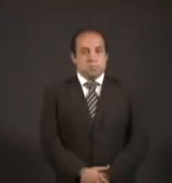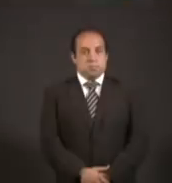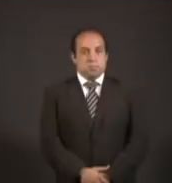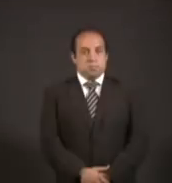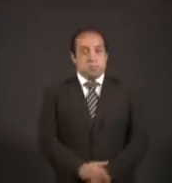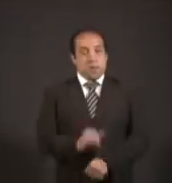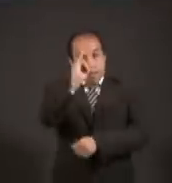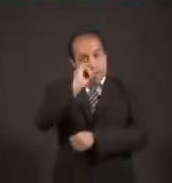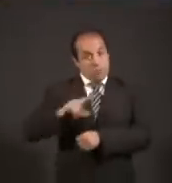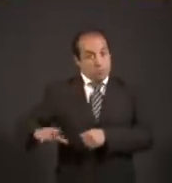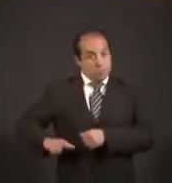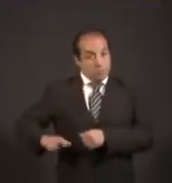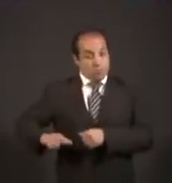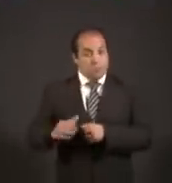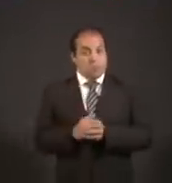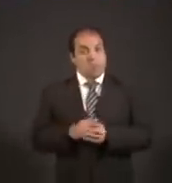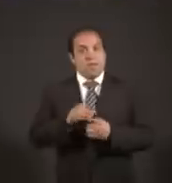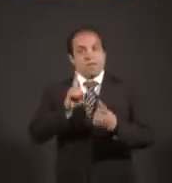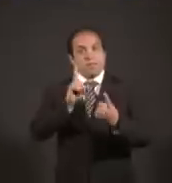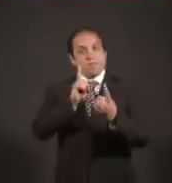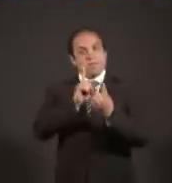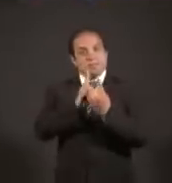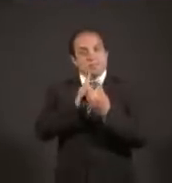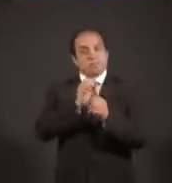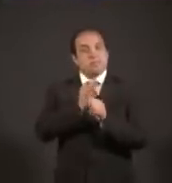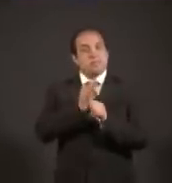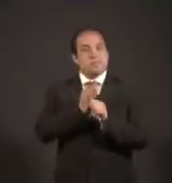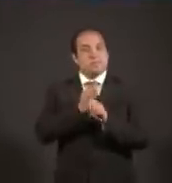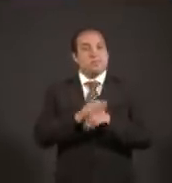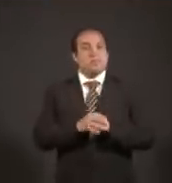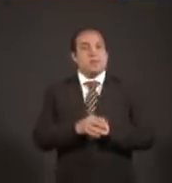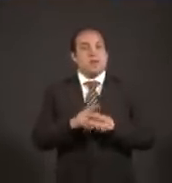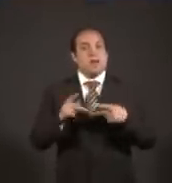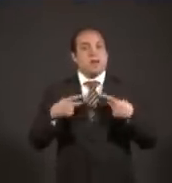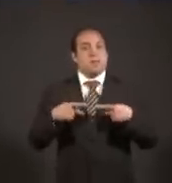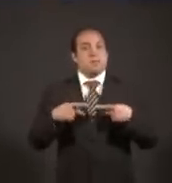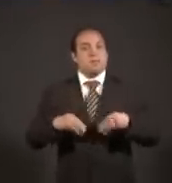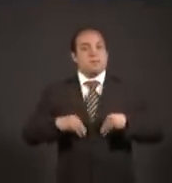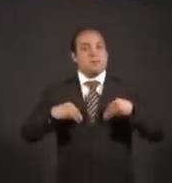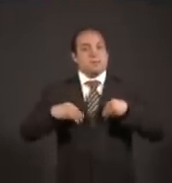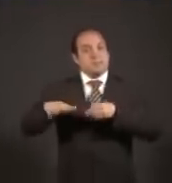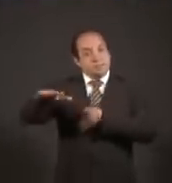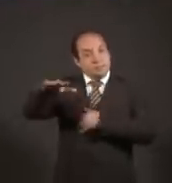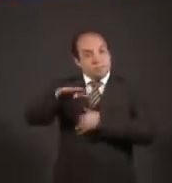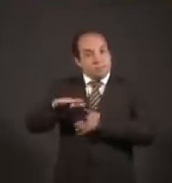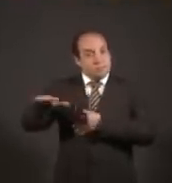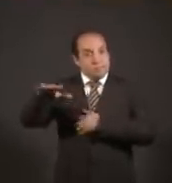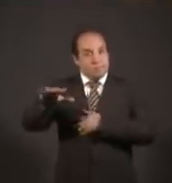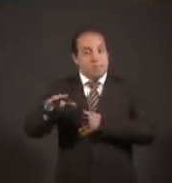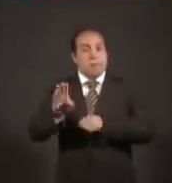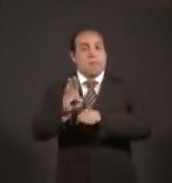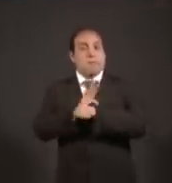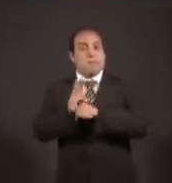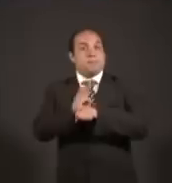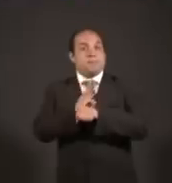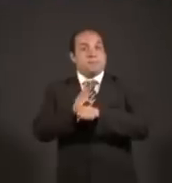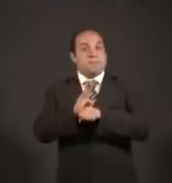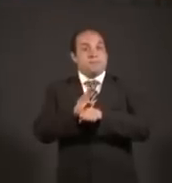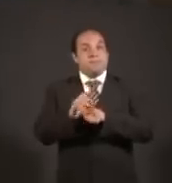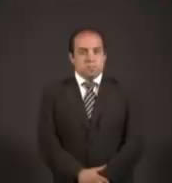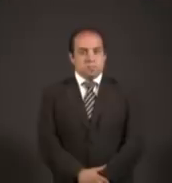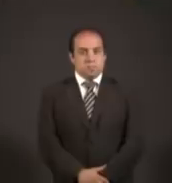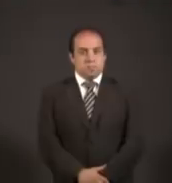La jefa de gobierno se está acercando en este momento a los habitantes de la zona que serán beneficiados por este